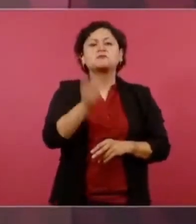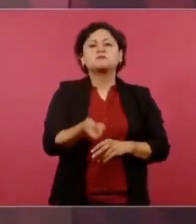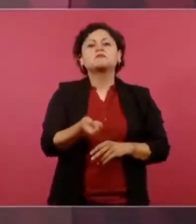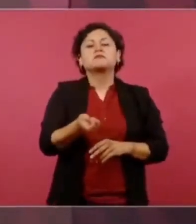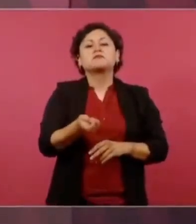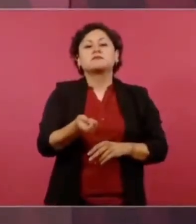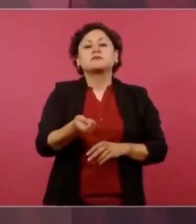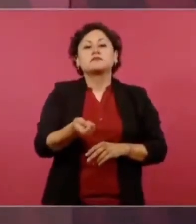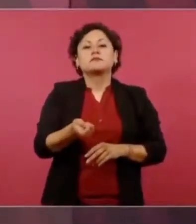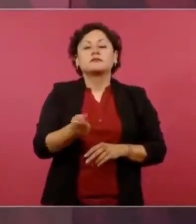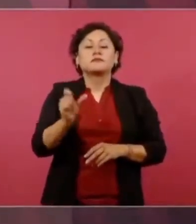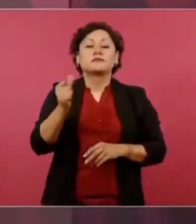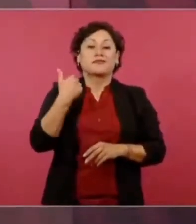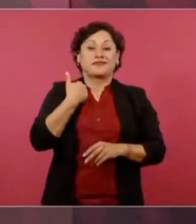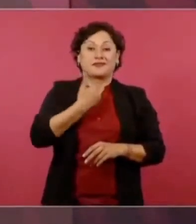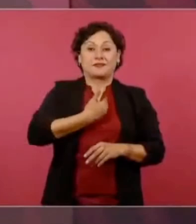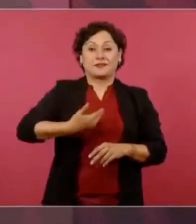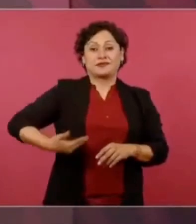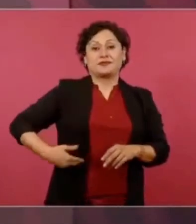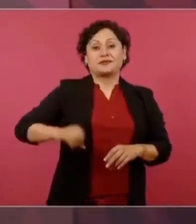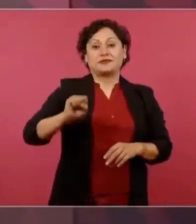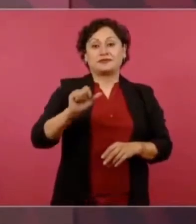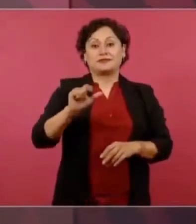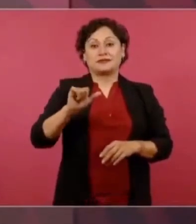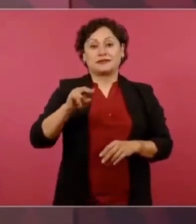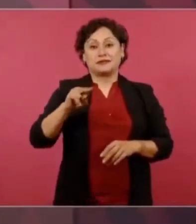en el gobierno de Salinas